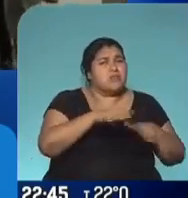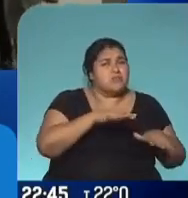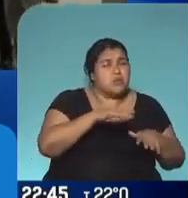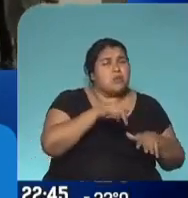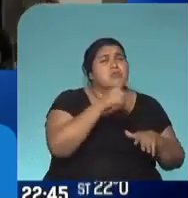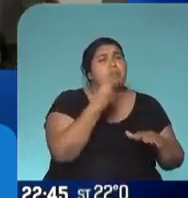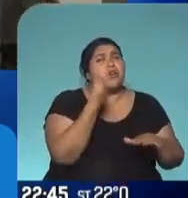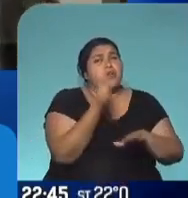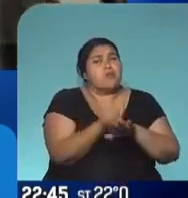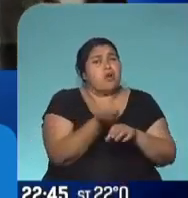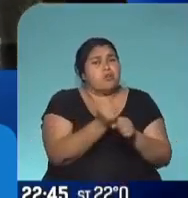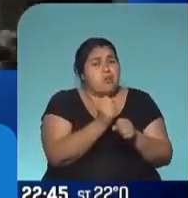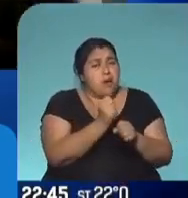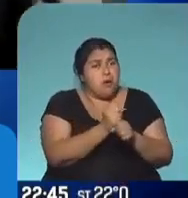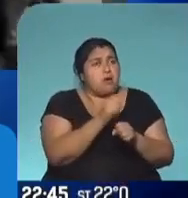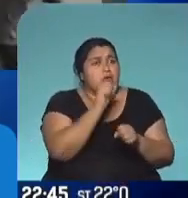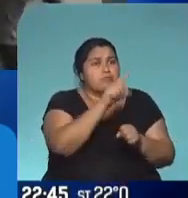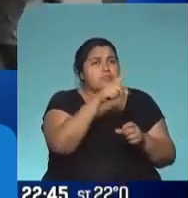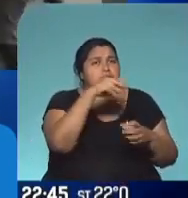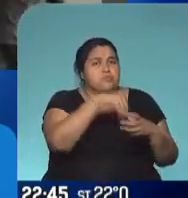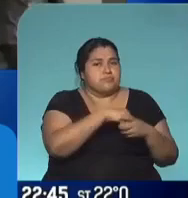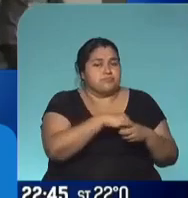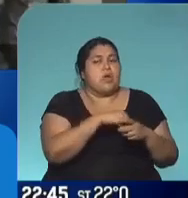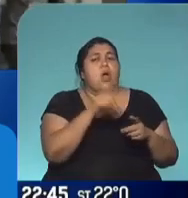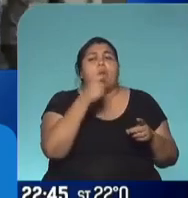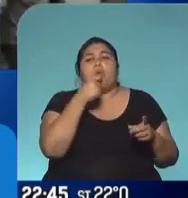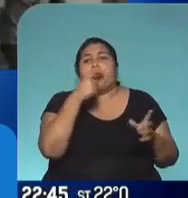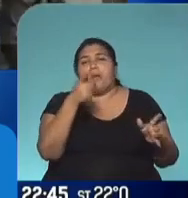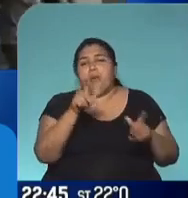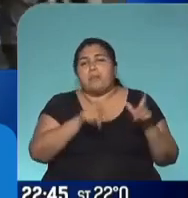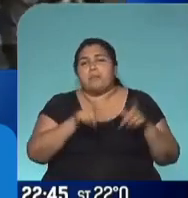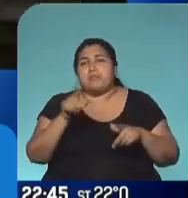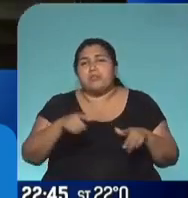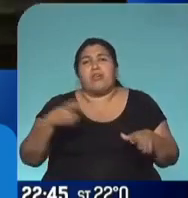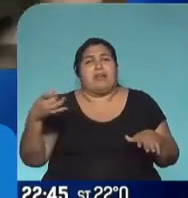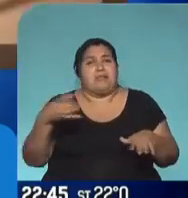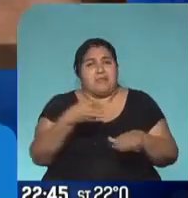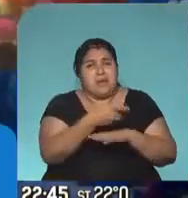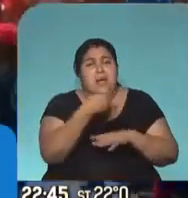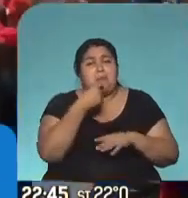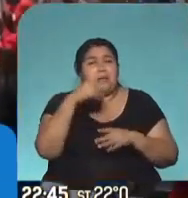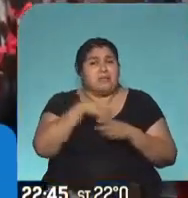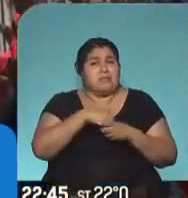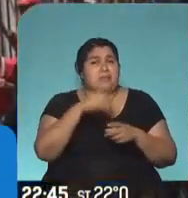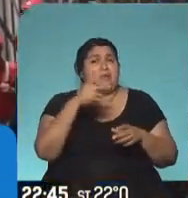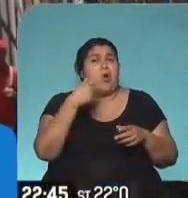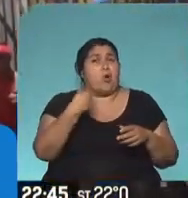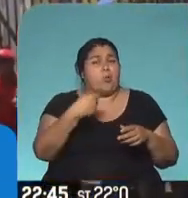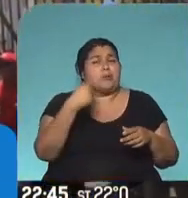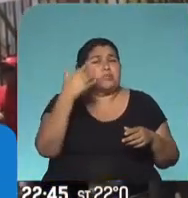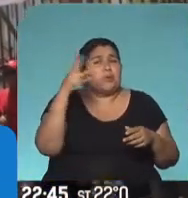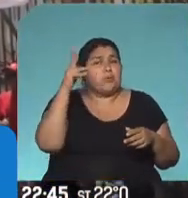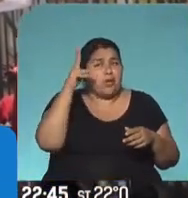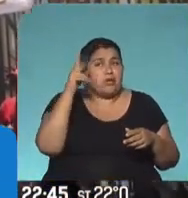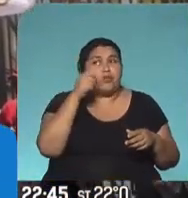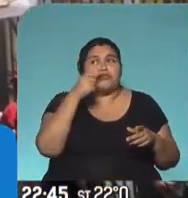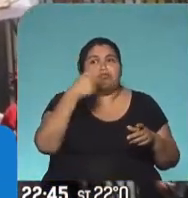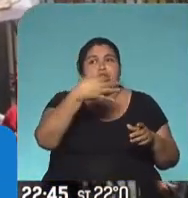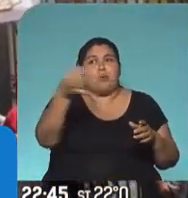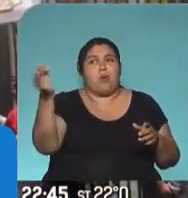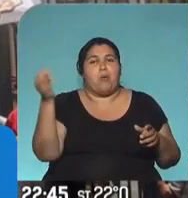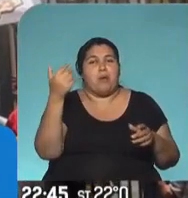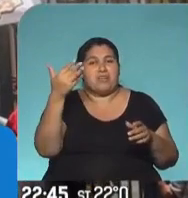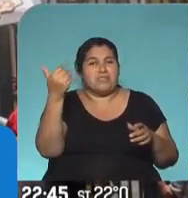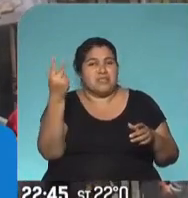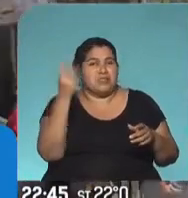ocupación al que se dedican, tienen que ver con esto. Los ferroviarios, ¿por qué se jubilan en Francia a los 58 años y no a los 62 como el resto? Bueno, pues se